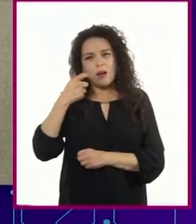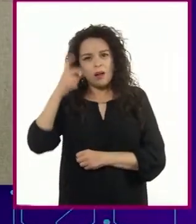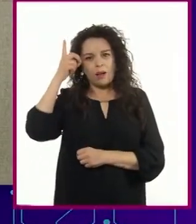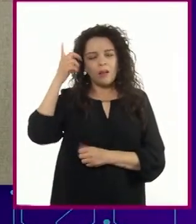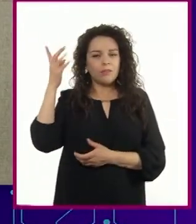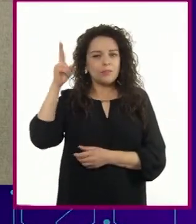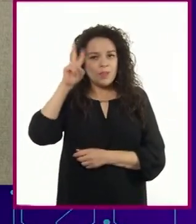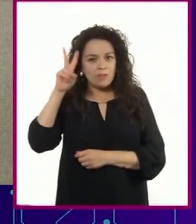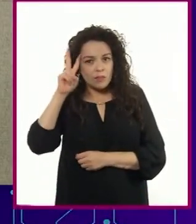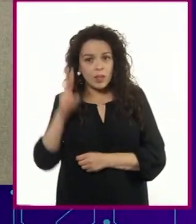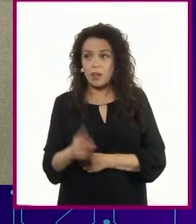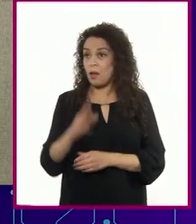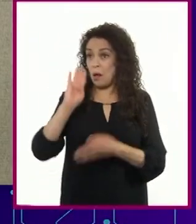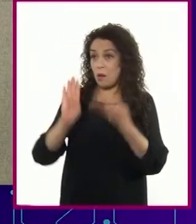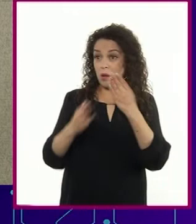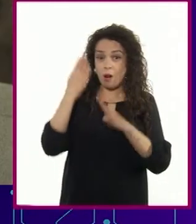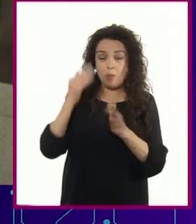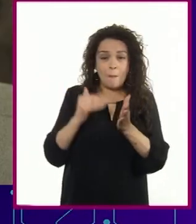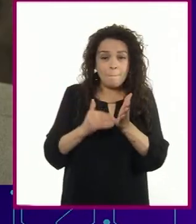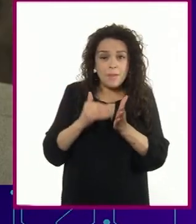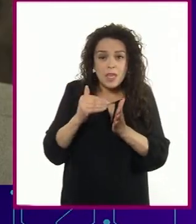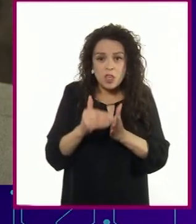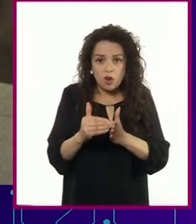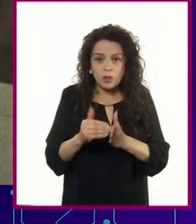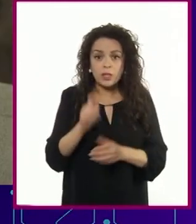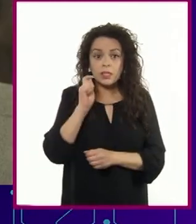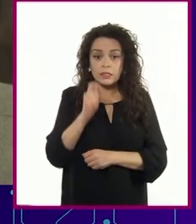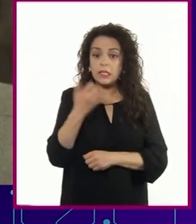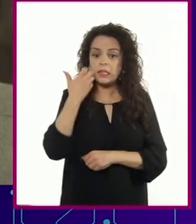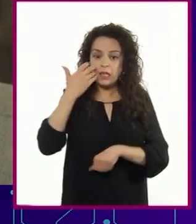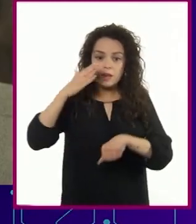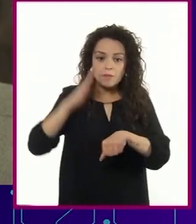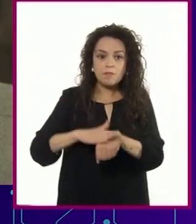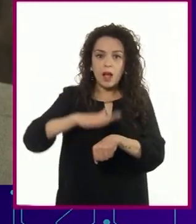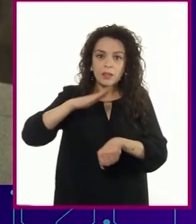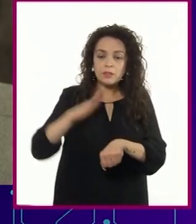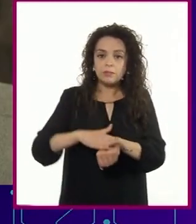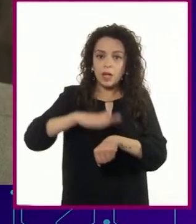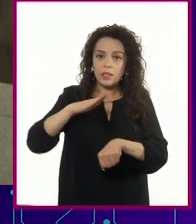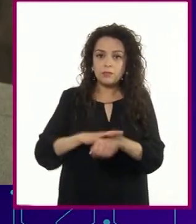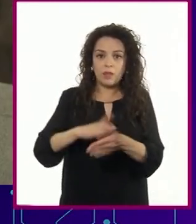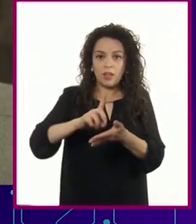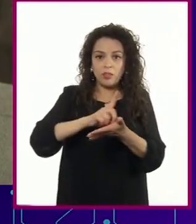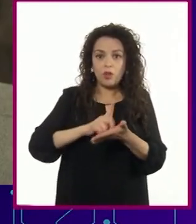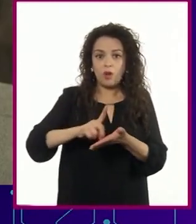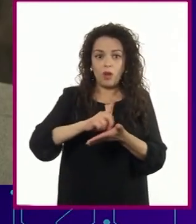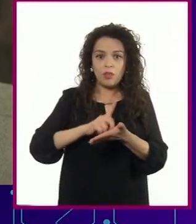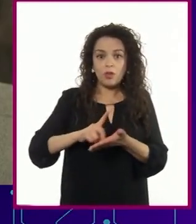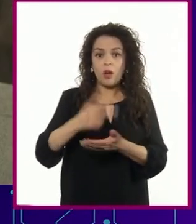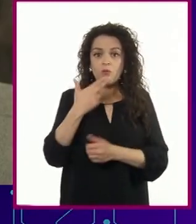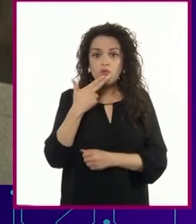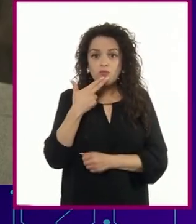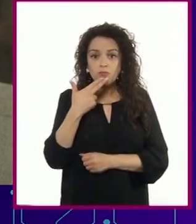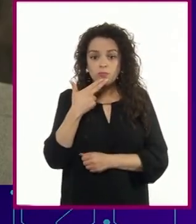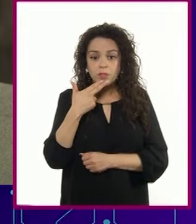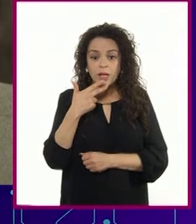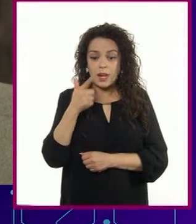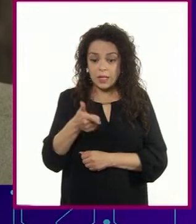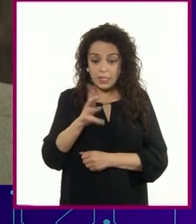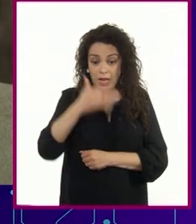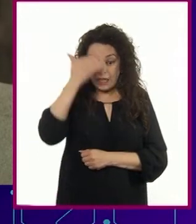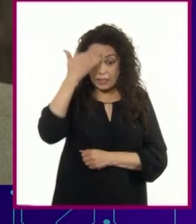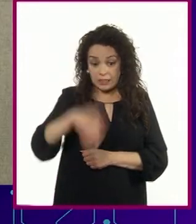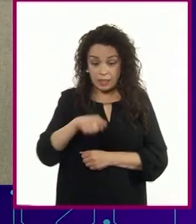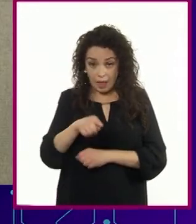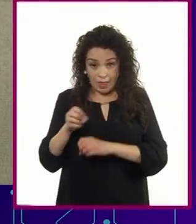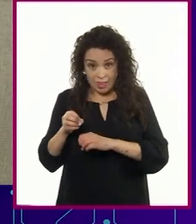son incapaces de vencer la necesidad de seguir consumiendo esta droga cada día de sus vidas, sabiendo que si dejan de